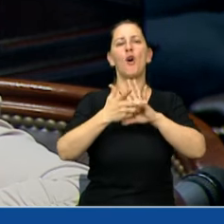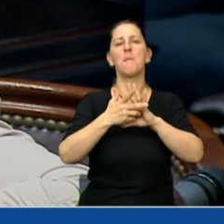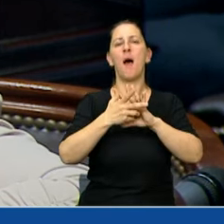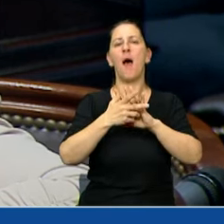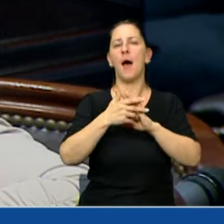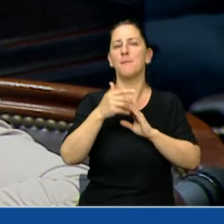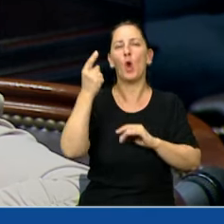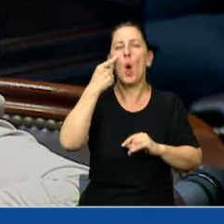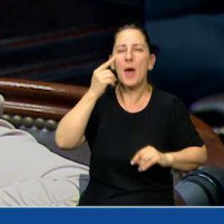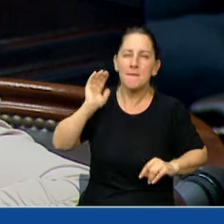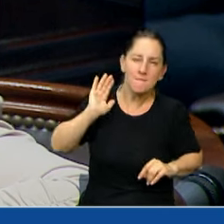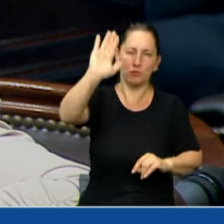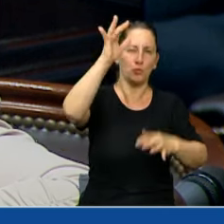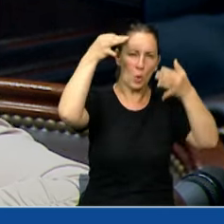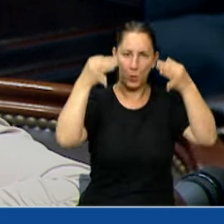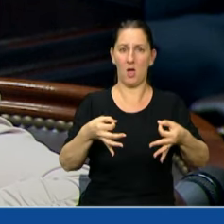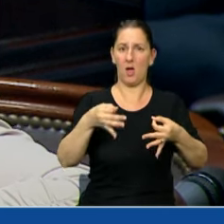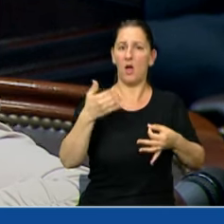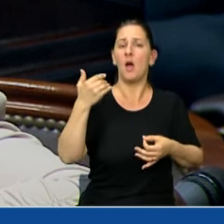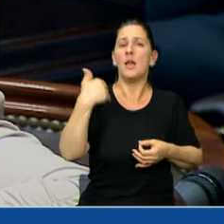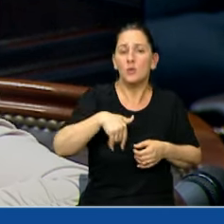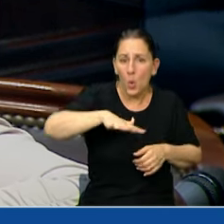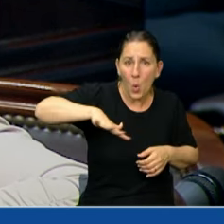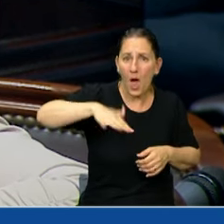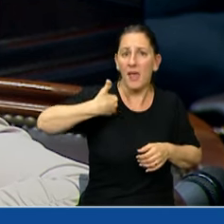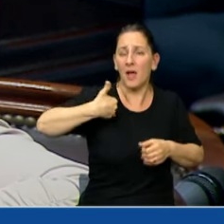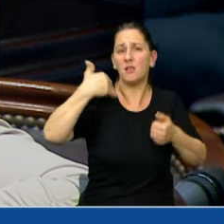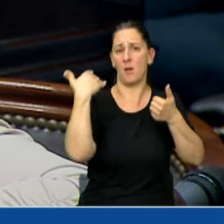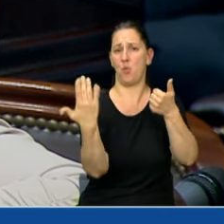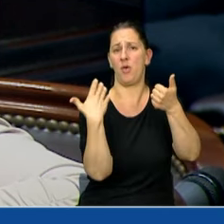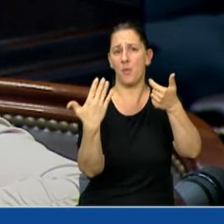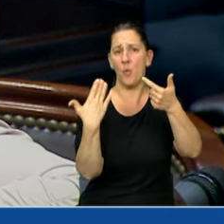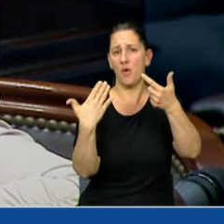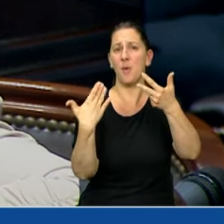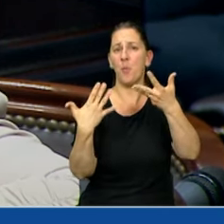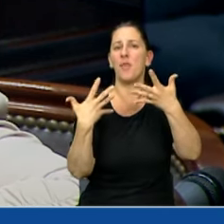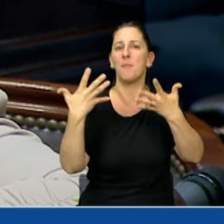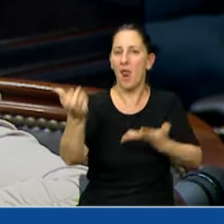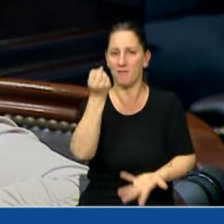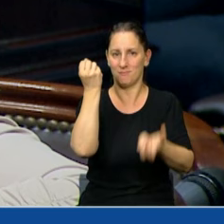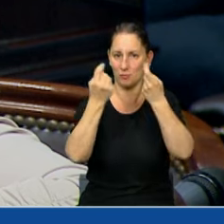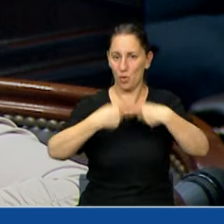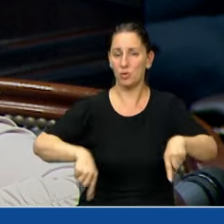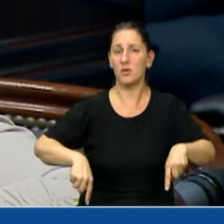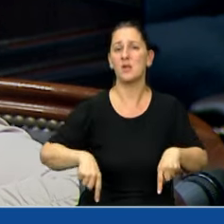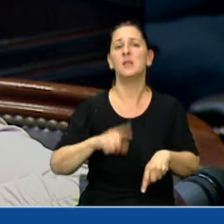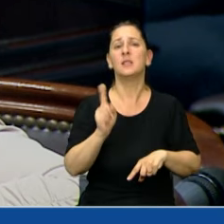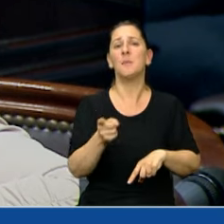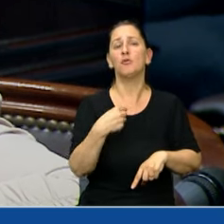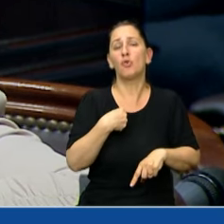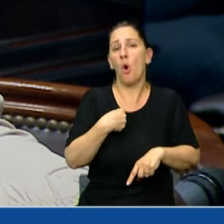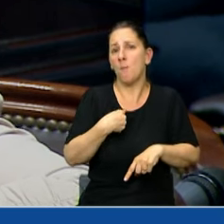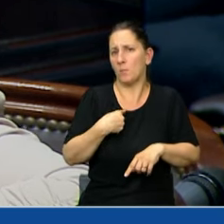corta de todas las posibilidades que tienen estas cuencas maduras todavía para para generar Y la verdad que que que yo Me